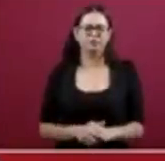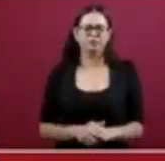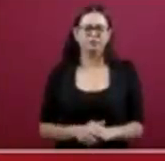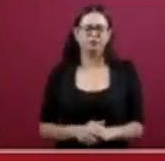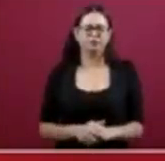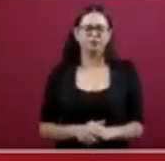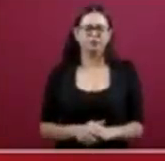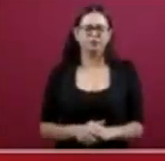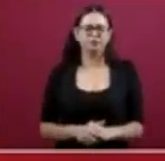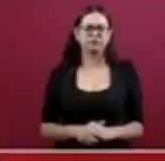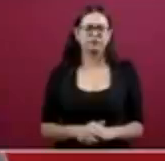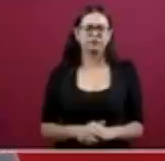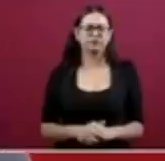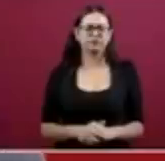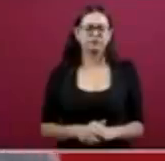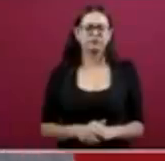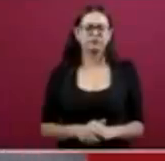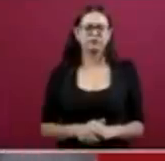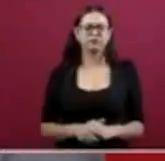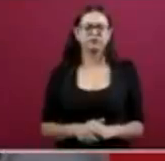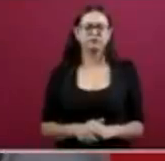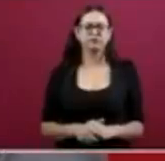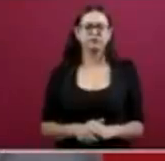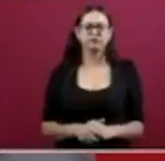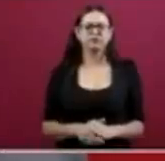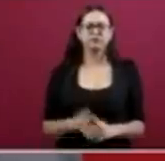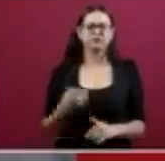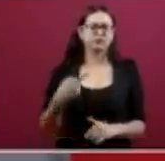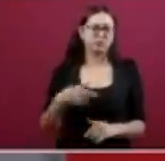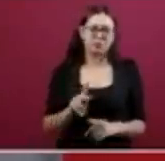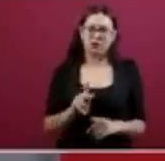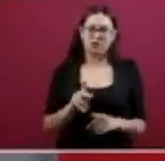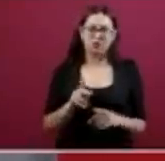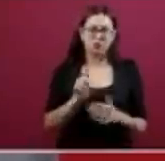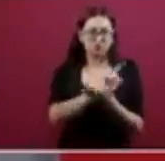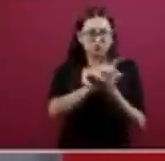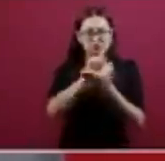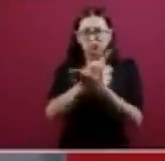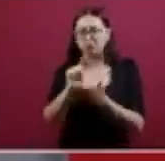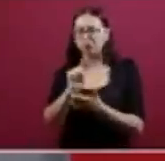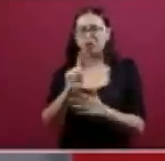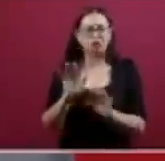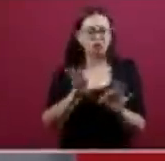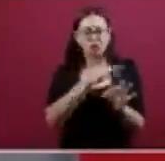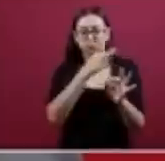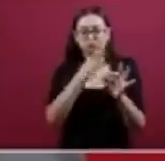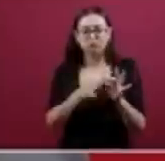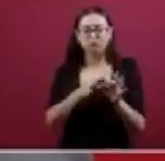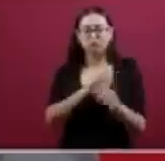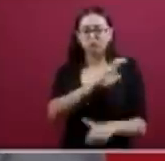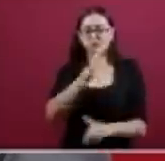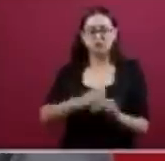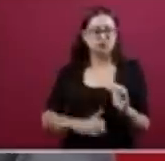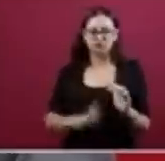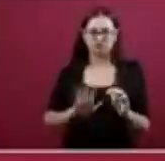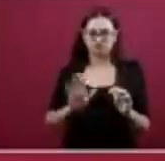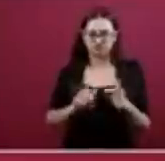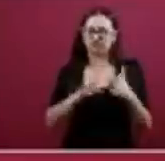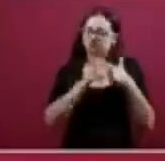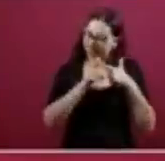pero que va a ser permanente. Desde